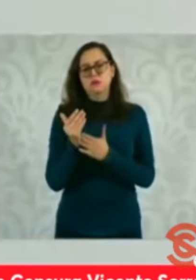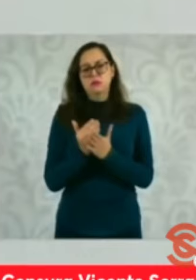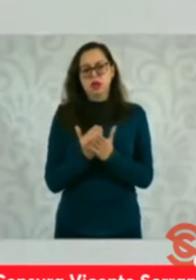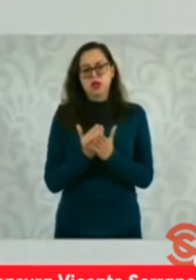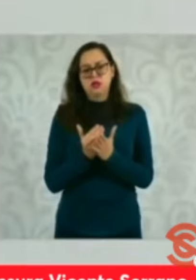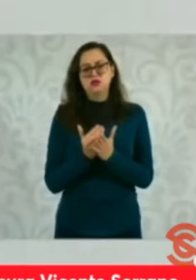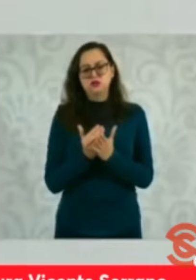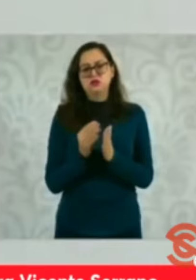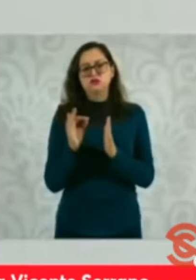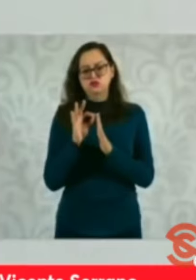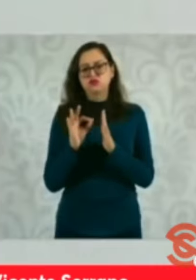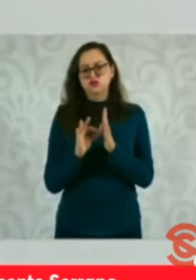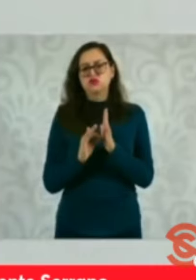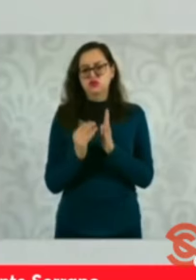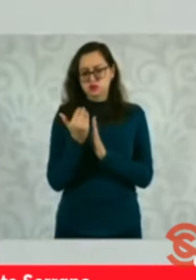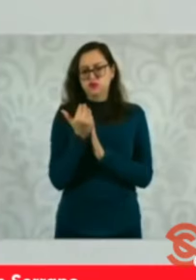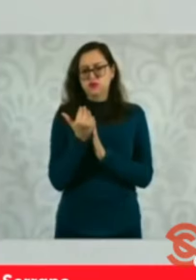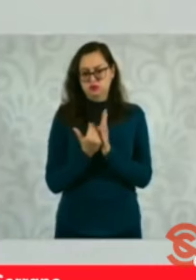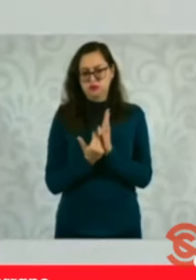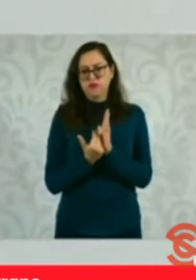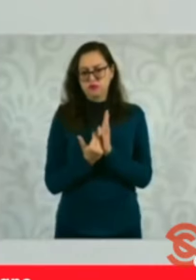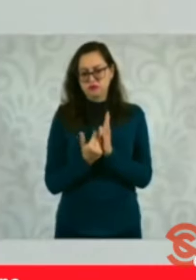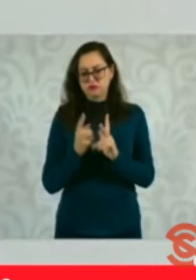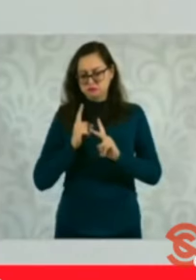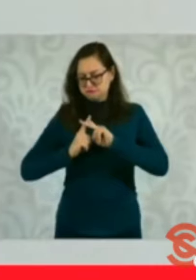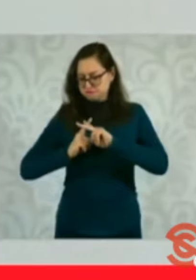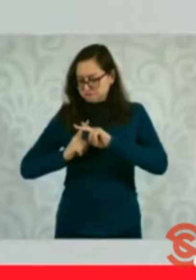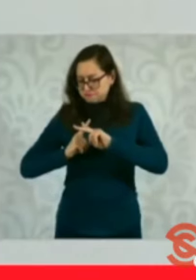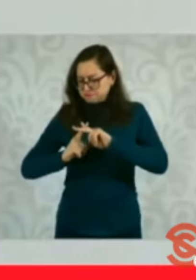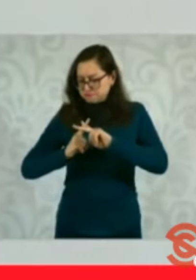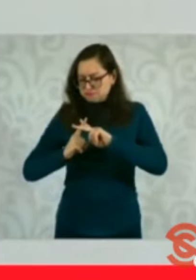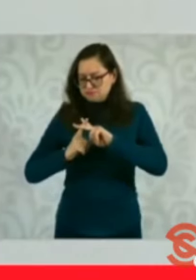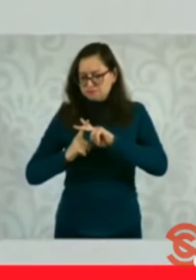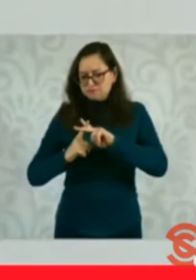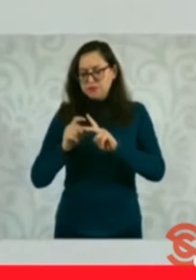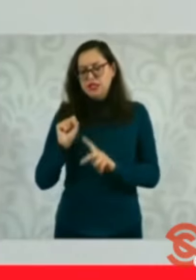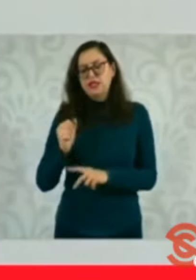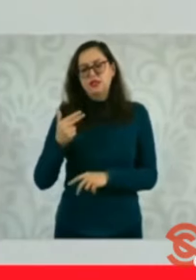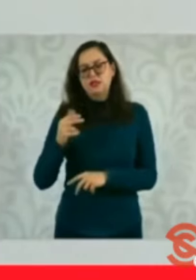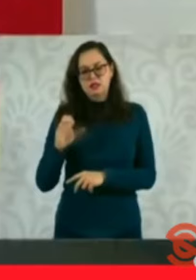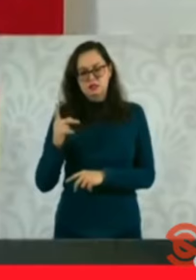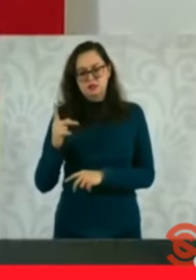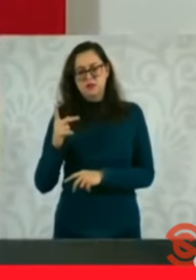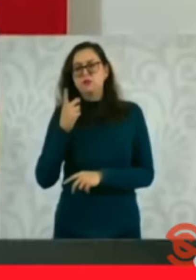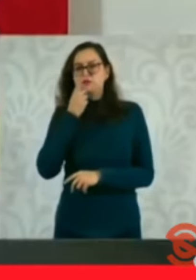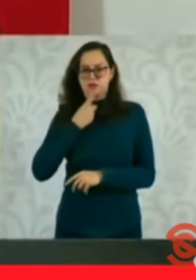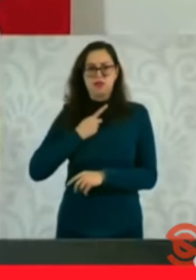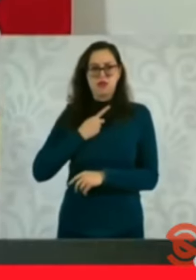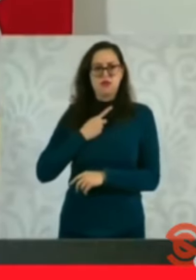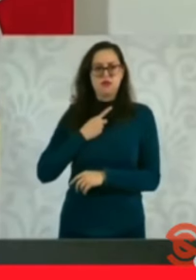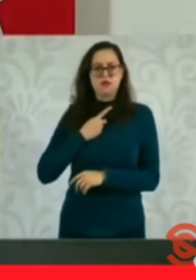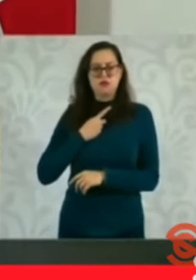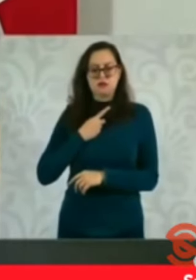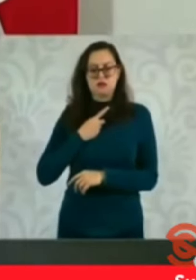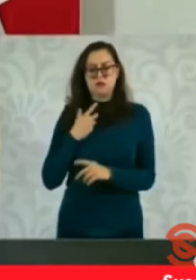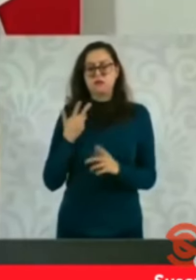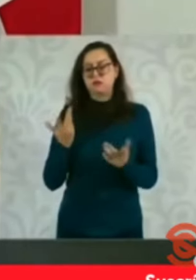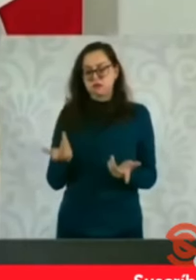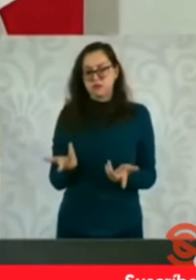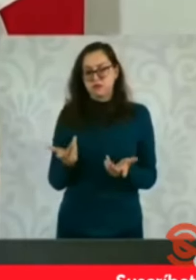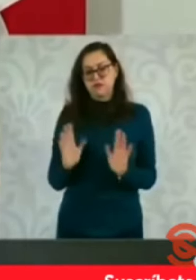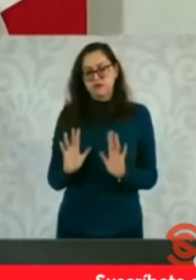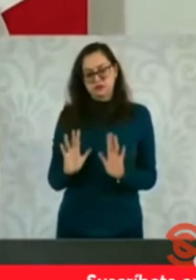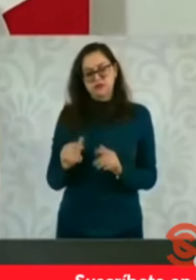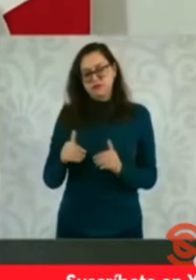algunos puntos. Esa es por lo menos la estimación que tiene Secretaría de Hacienda. Y el objetivo para el